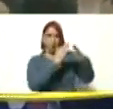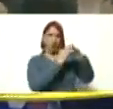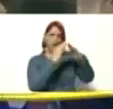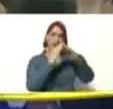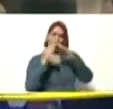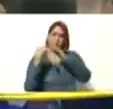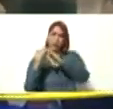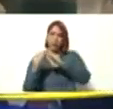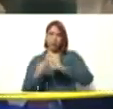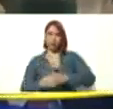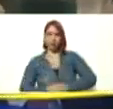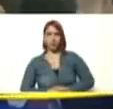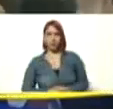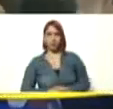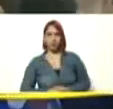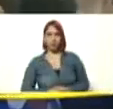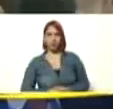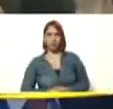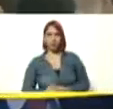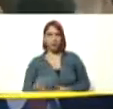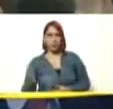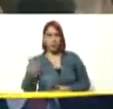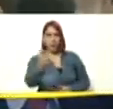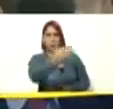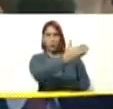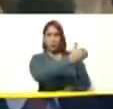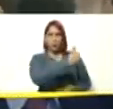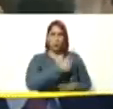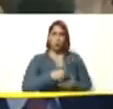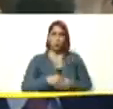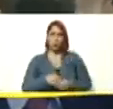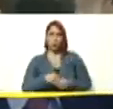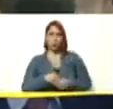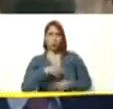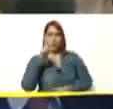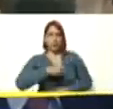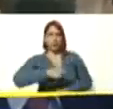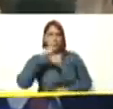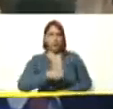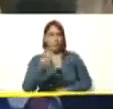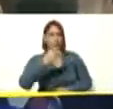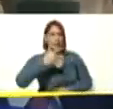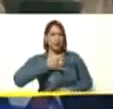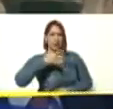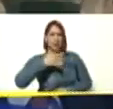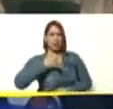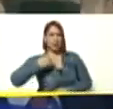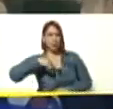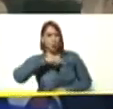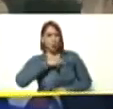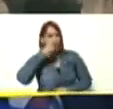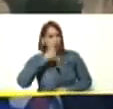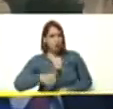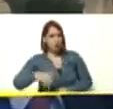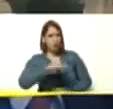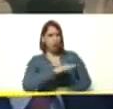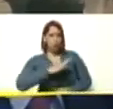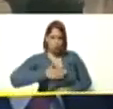a recoger las necesidades más sentidas de nuestro pueblo y podemos